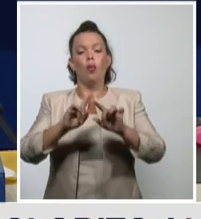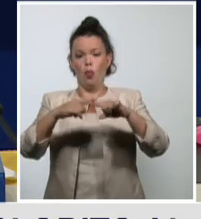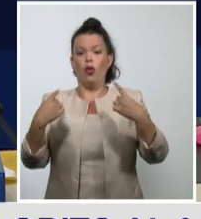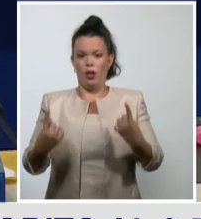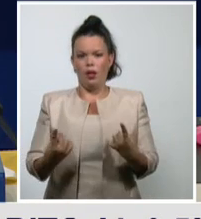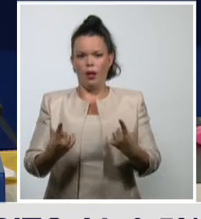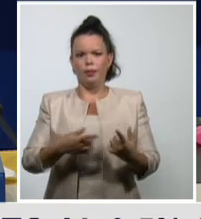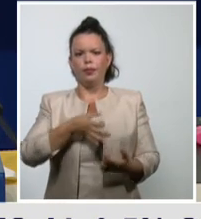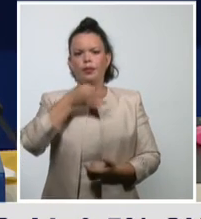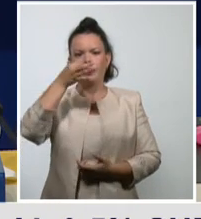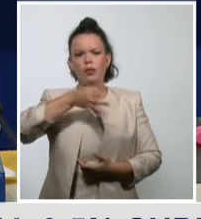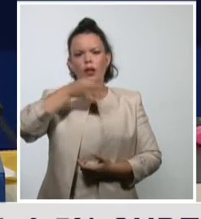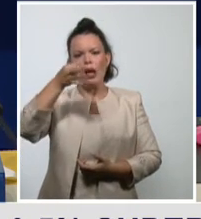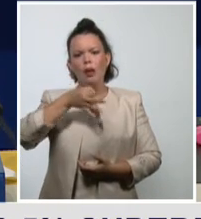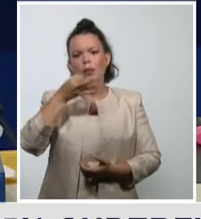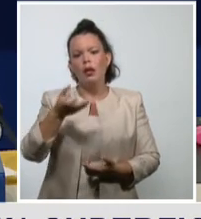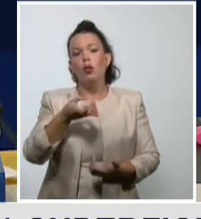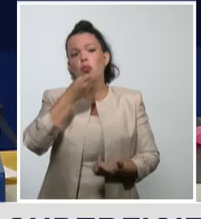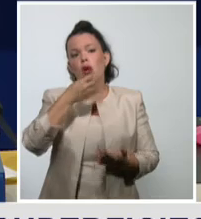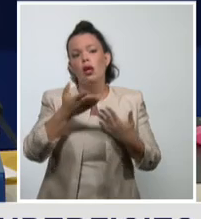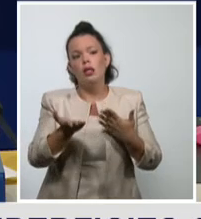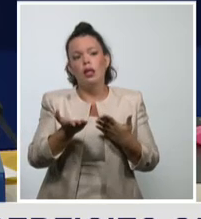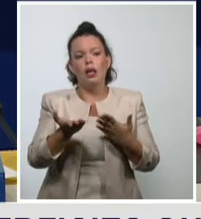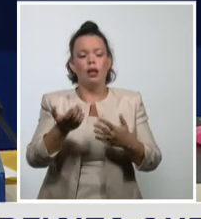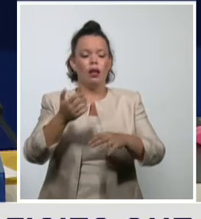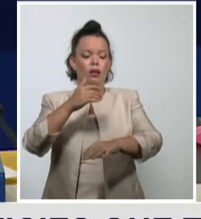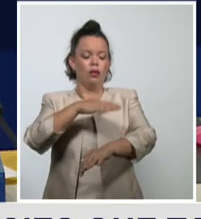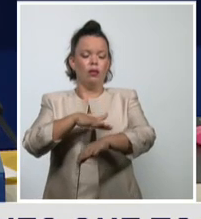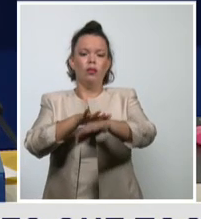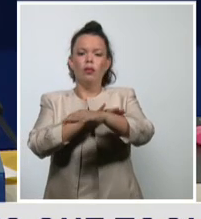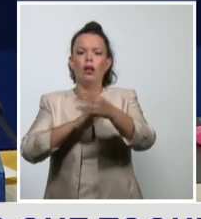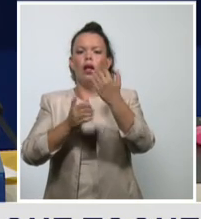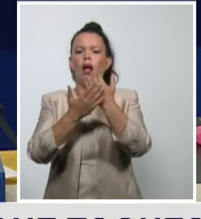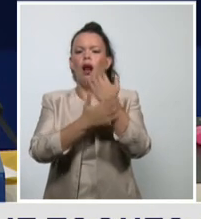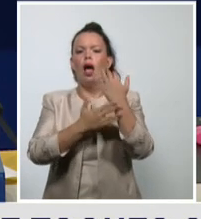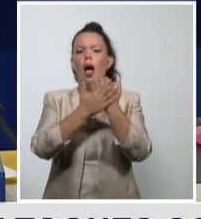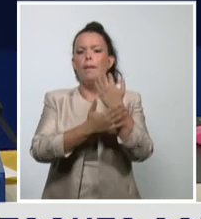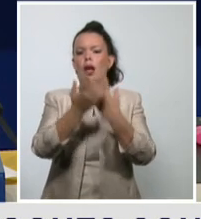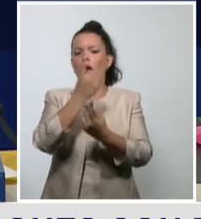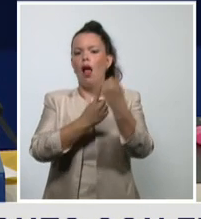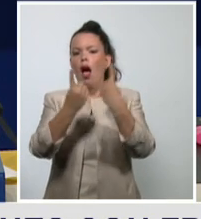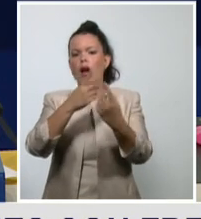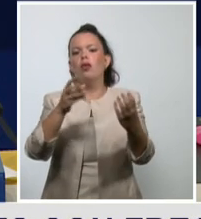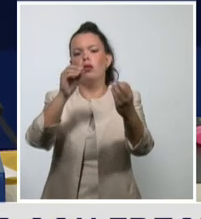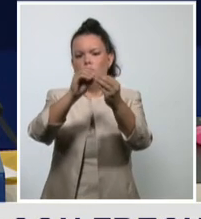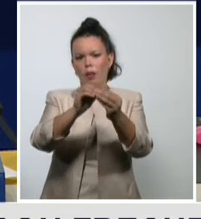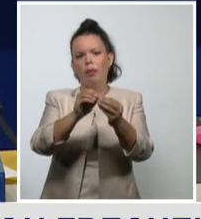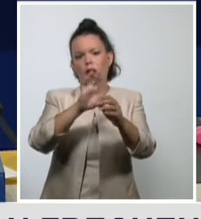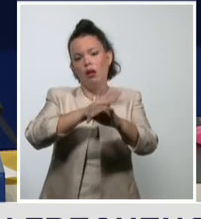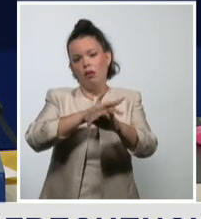porque puede haber algún riesgo por superficie contaminada como tal.